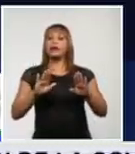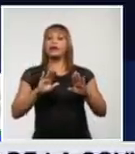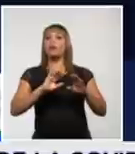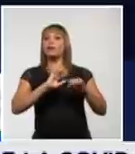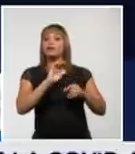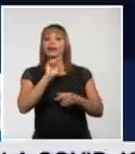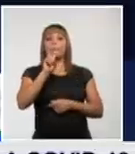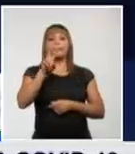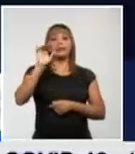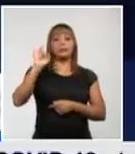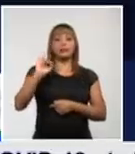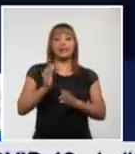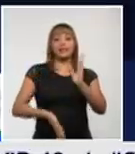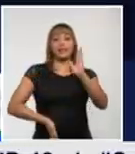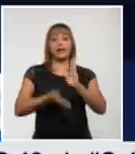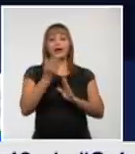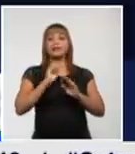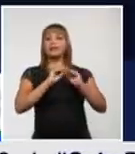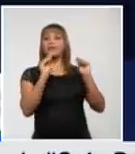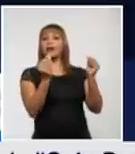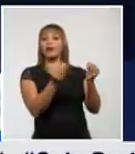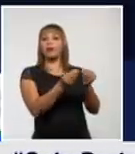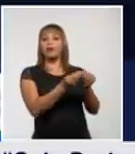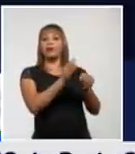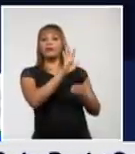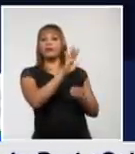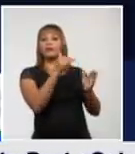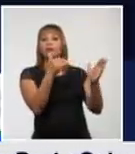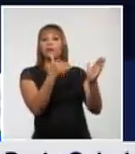taller, pues se acumulan